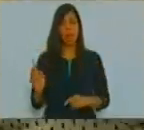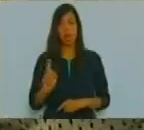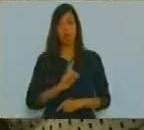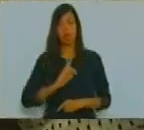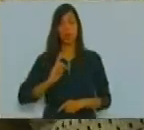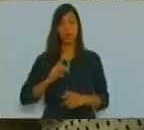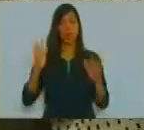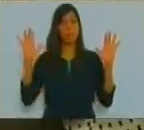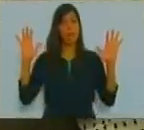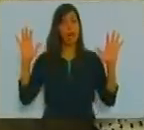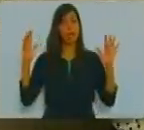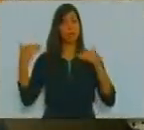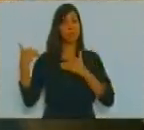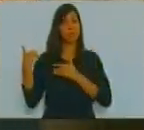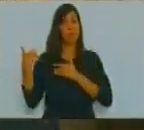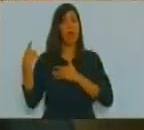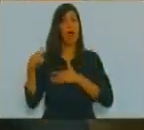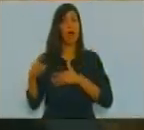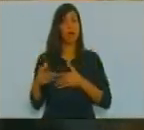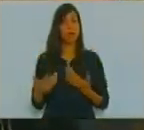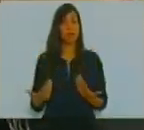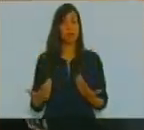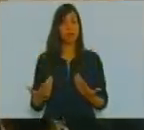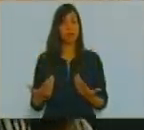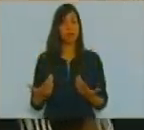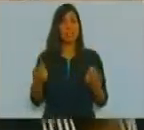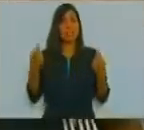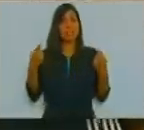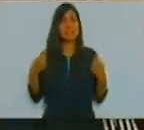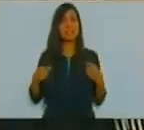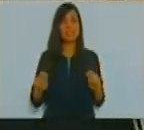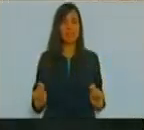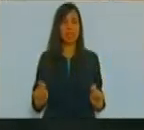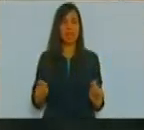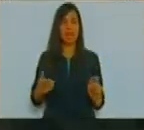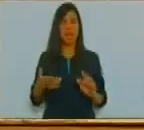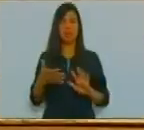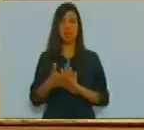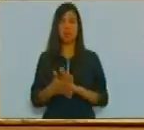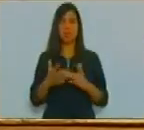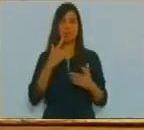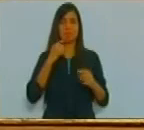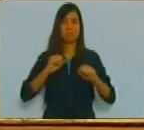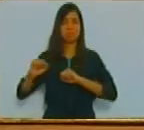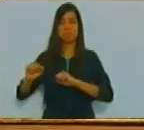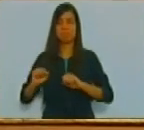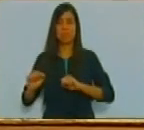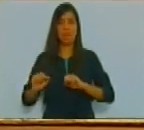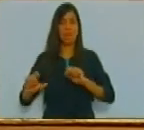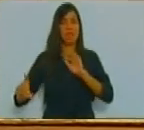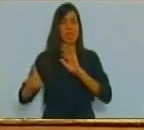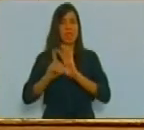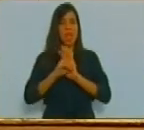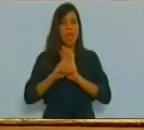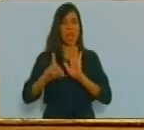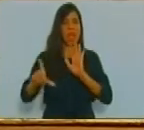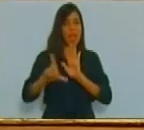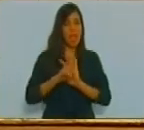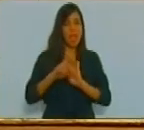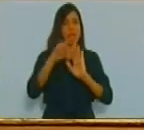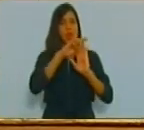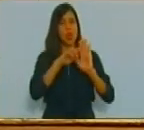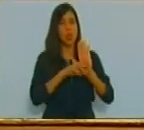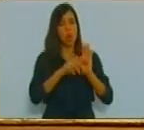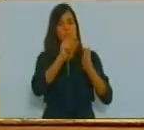manos la responsabilidad de procurar todas las acciones mediante decretos leyes normas